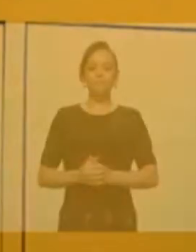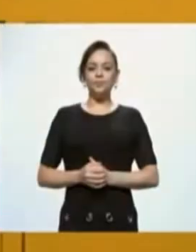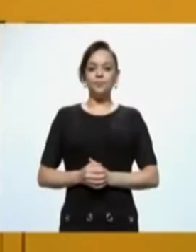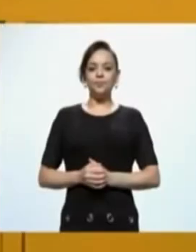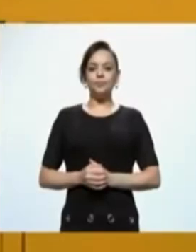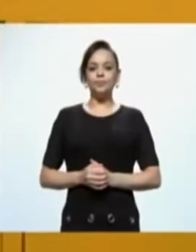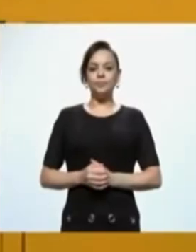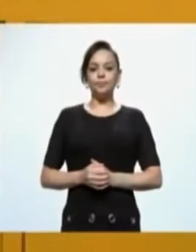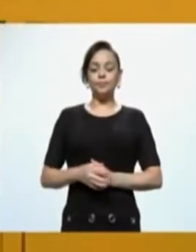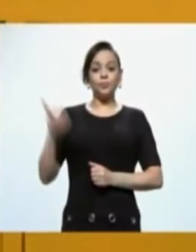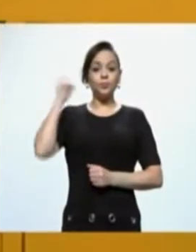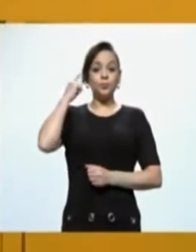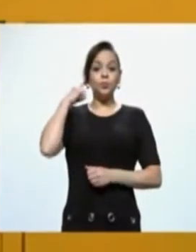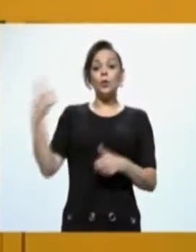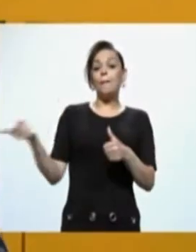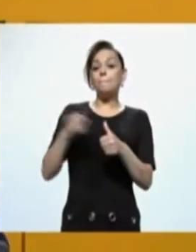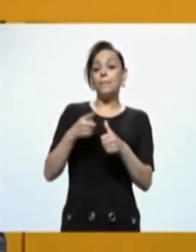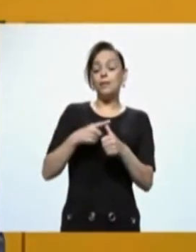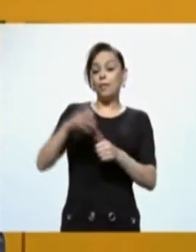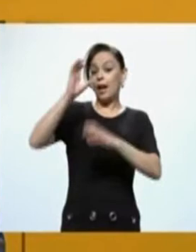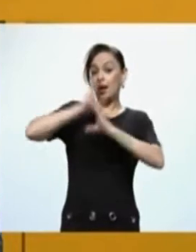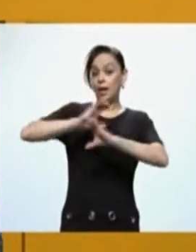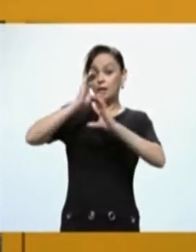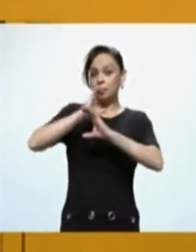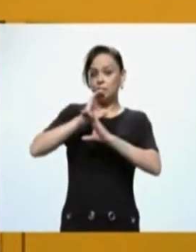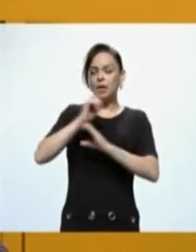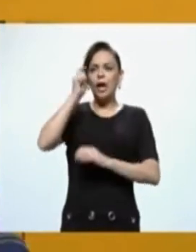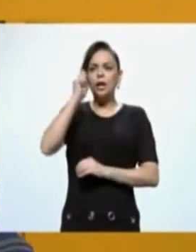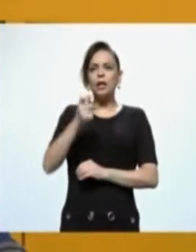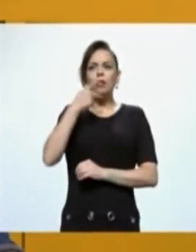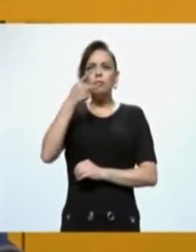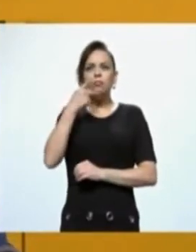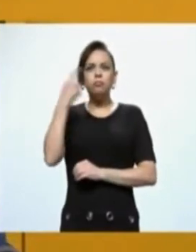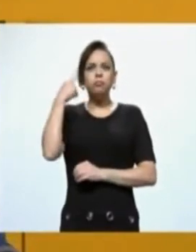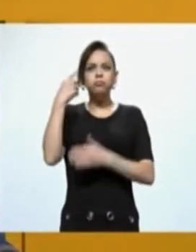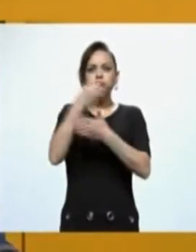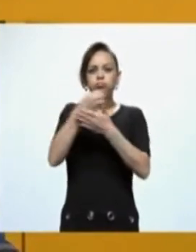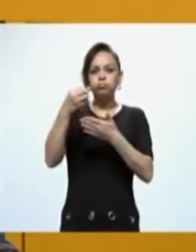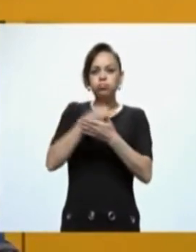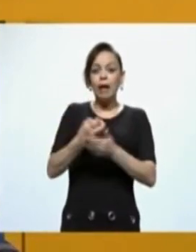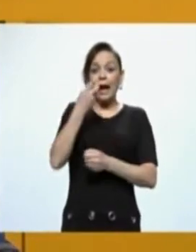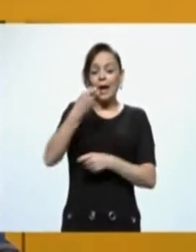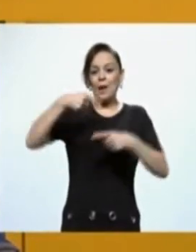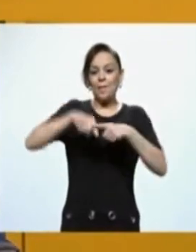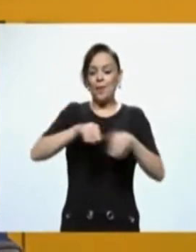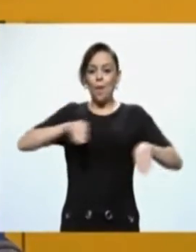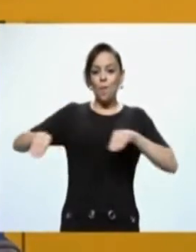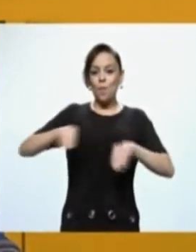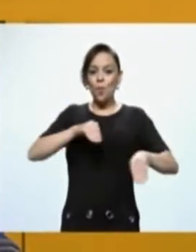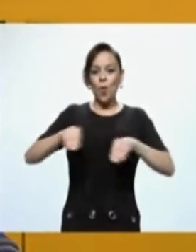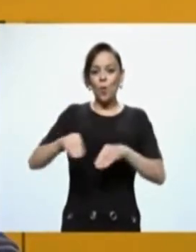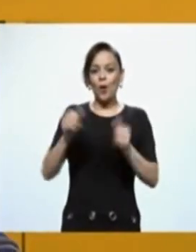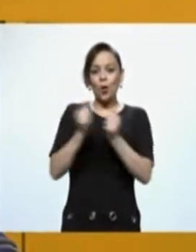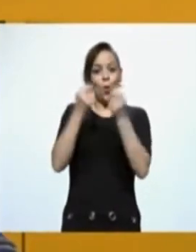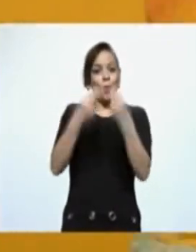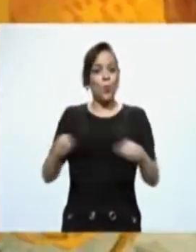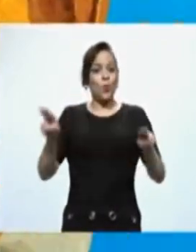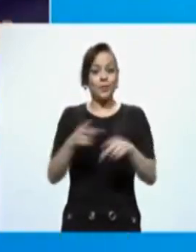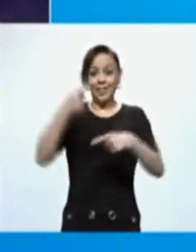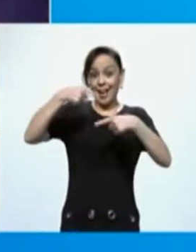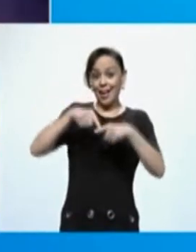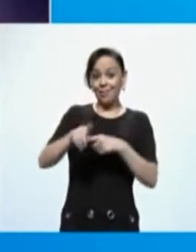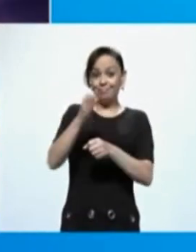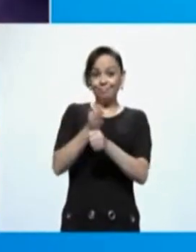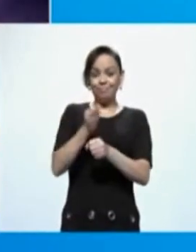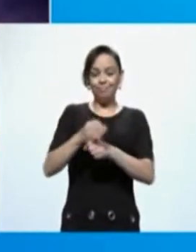Escucha las primeras canciones. Presta atención a la letra y mueve el cuerpo al ritmo de la música. ¡Comenzamos!